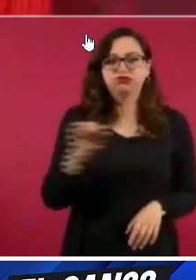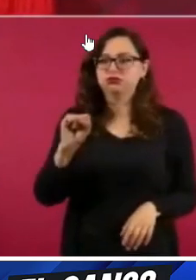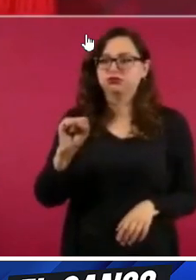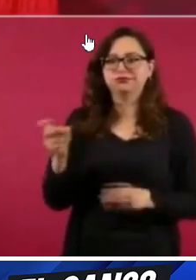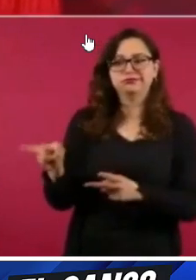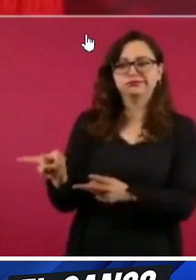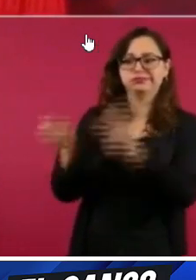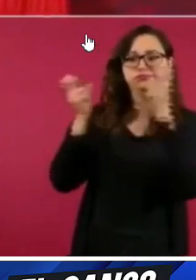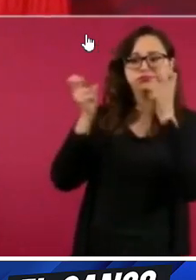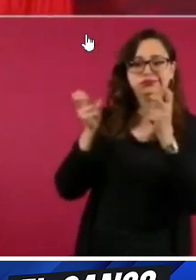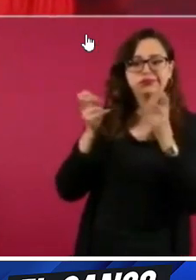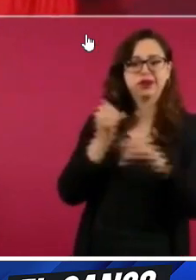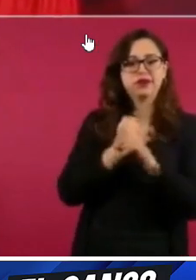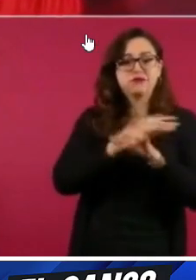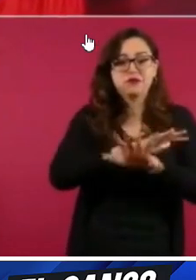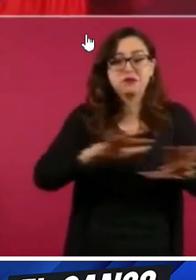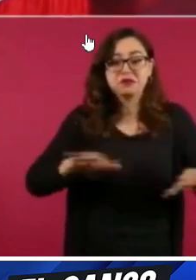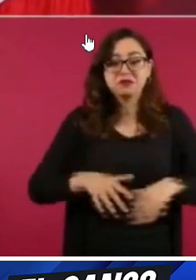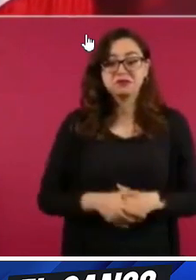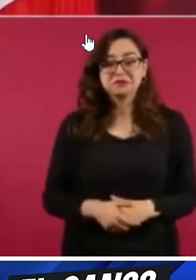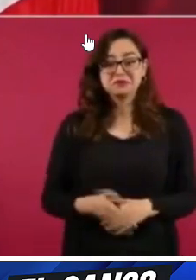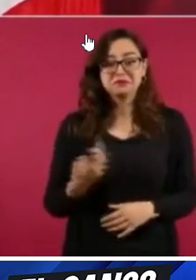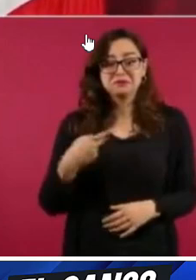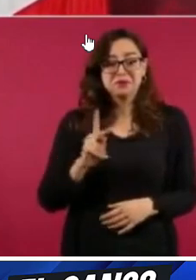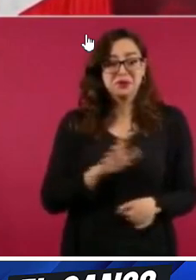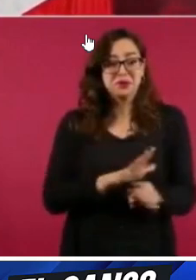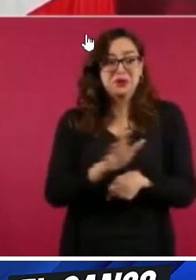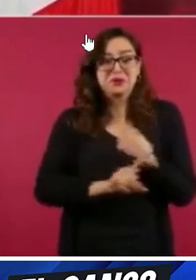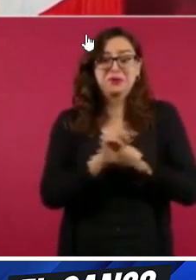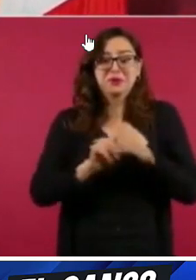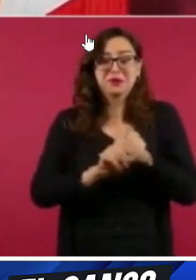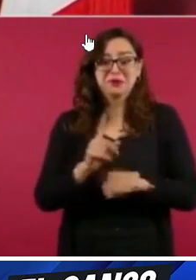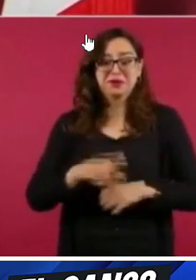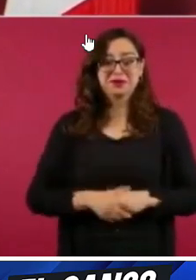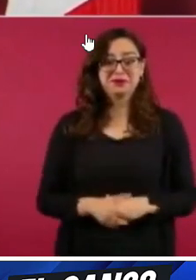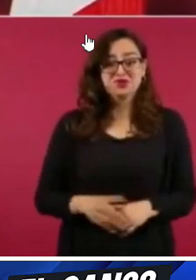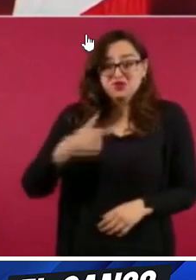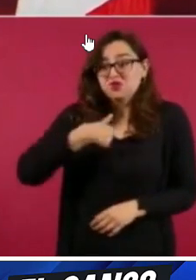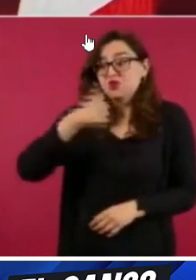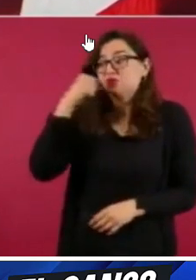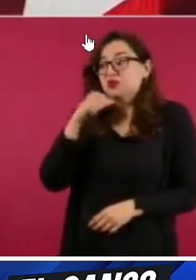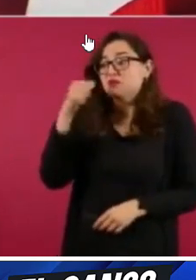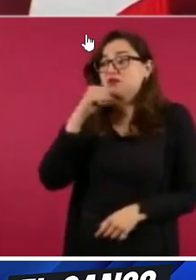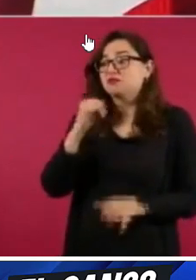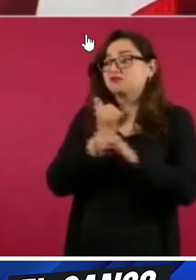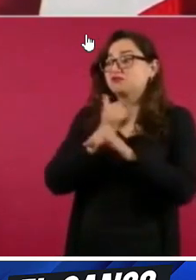Pero pues es de dominio público